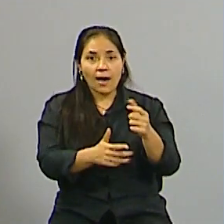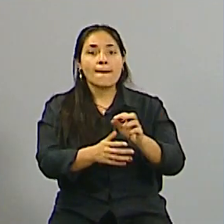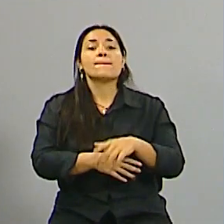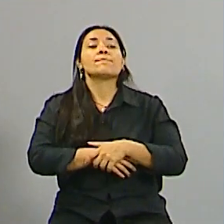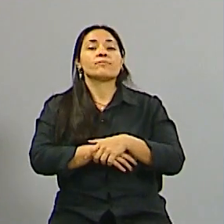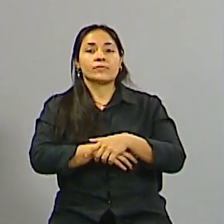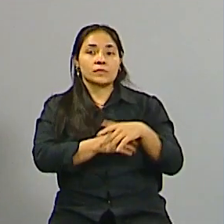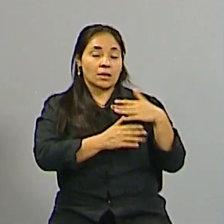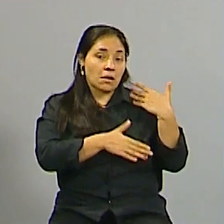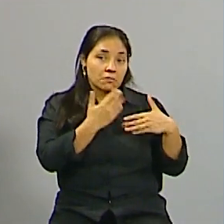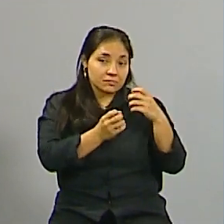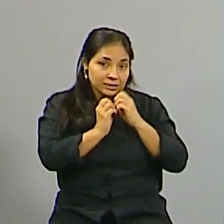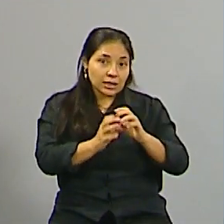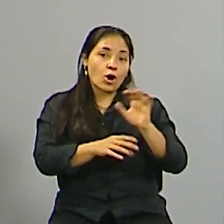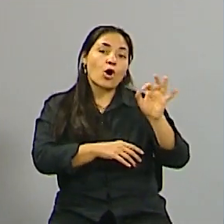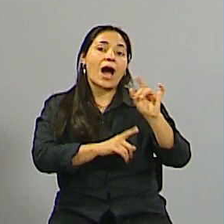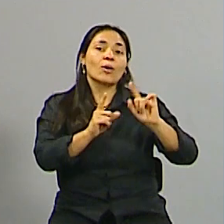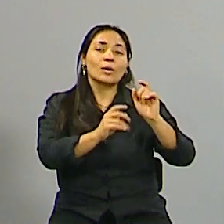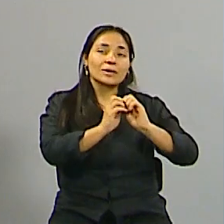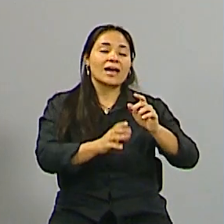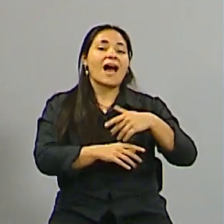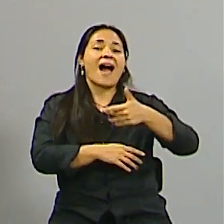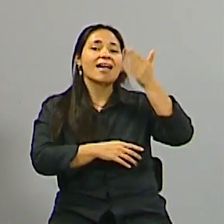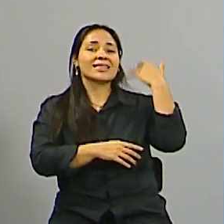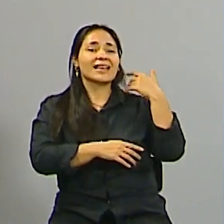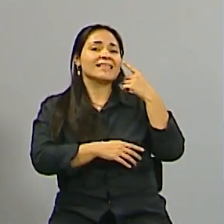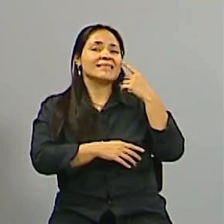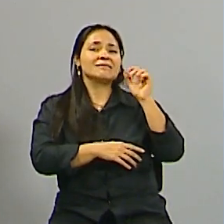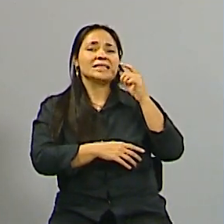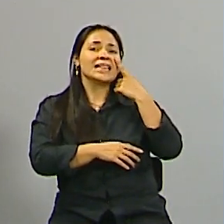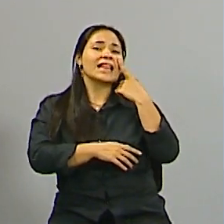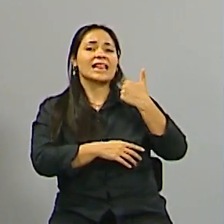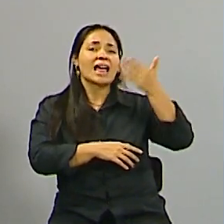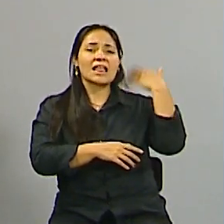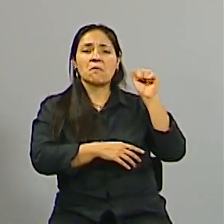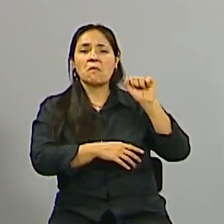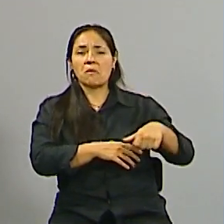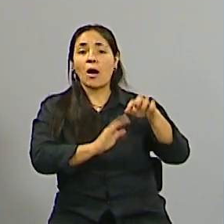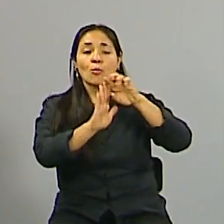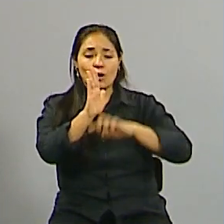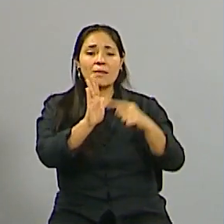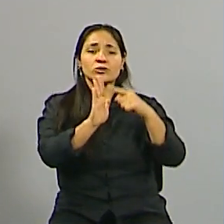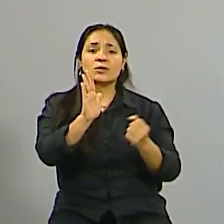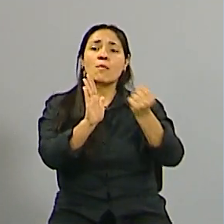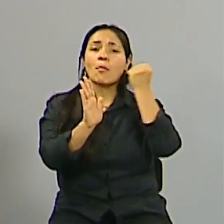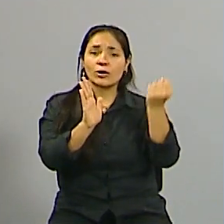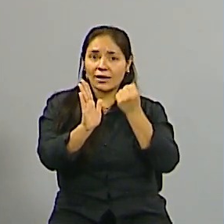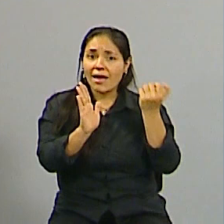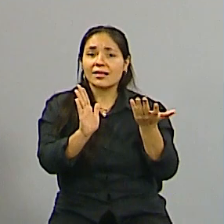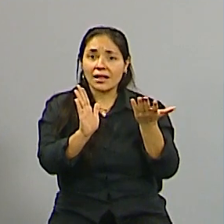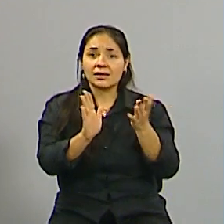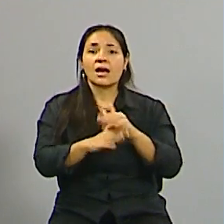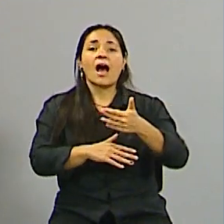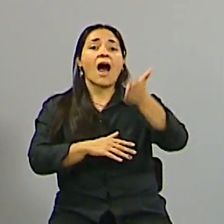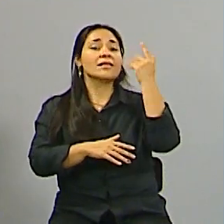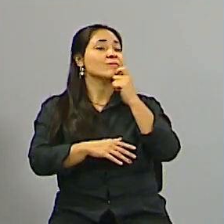emprender. También el intendente no le dio importancia, es un programa como el Mendoza Activo y el Crédito Semilla. Estos programas que acabo de nombrar, en San